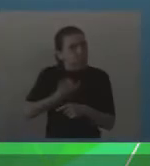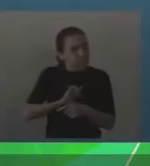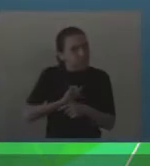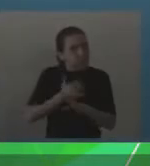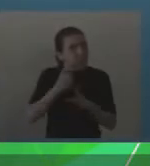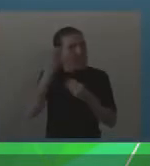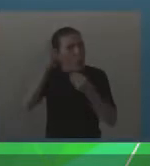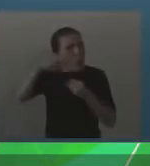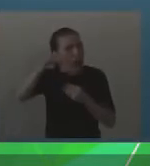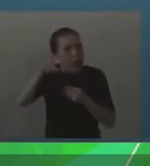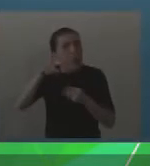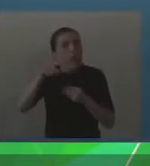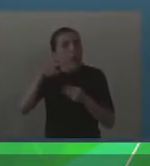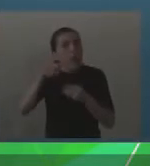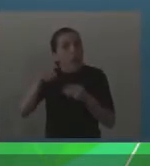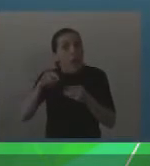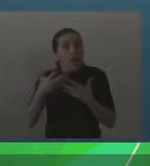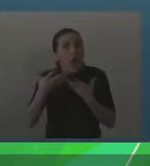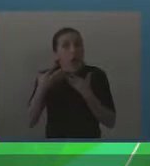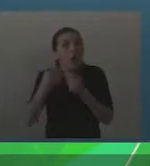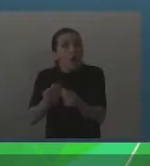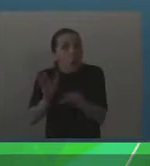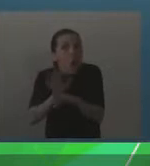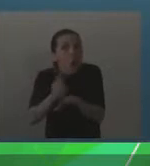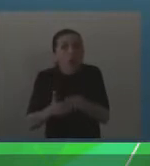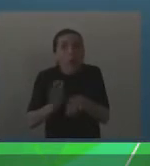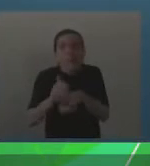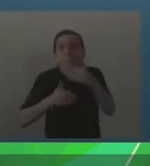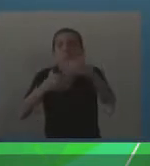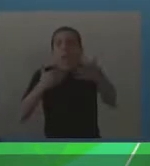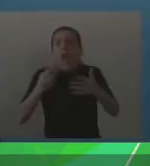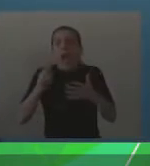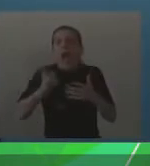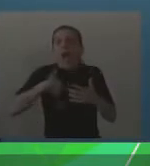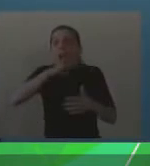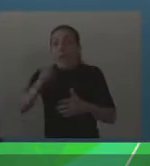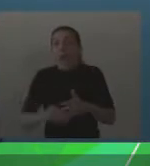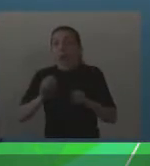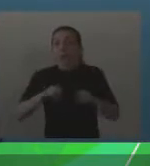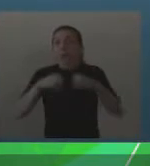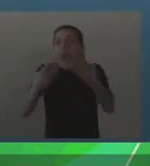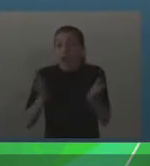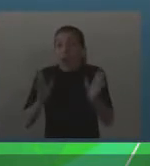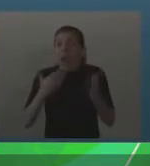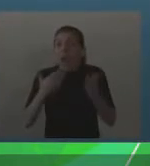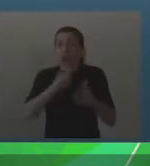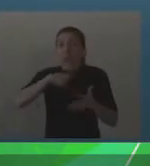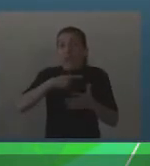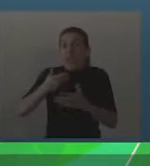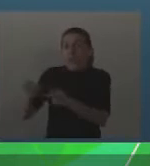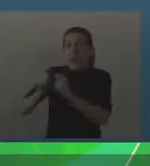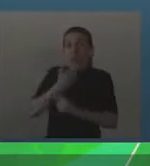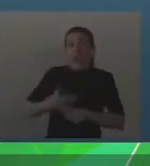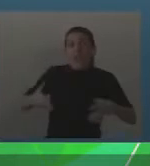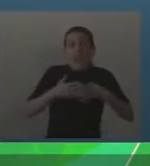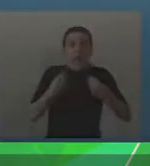concurso de acreedores, desde los vinos que fabrican en Mendoza hasta la carne Friar, el frigorífico Friar, que también depende de este grupo,